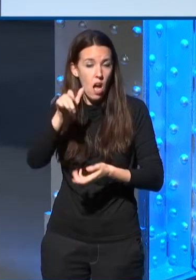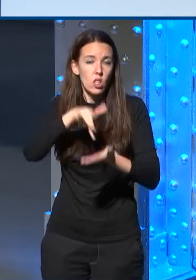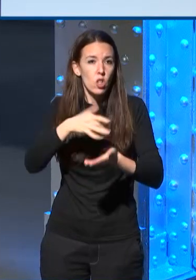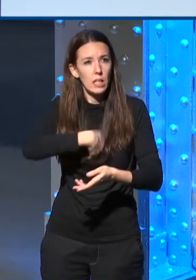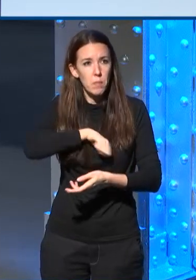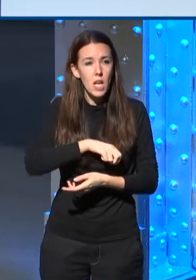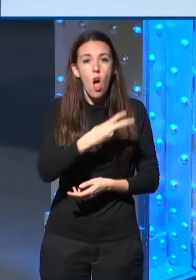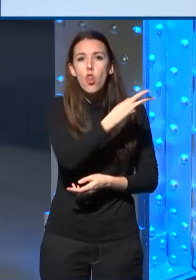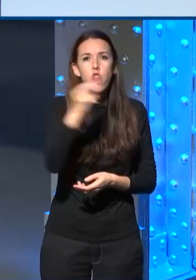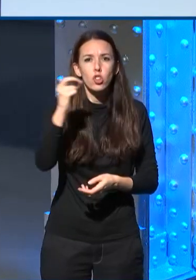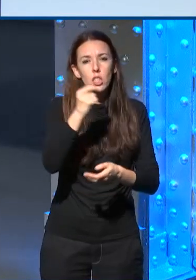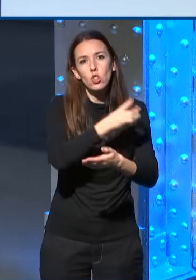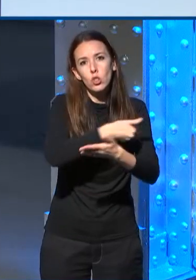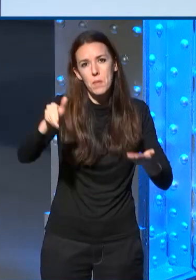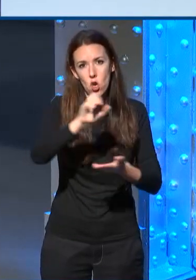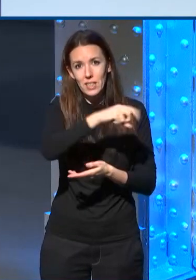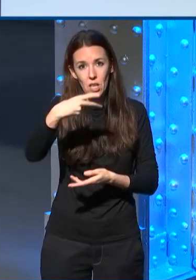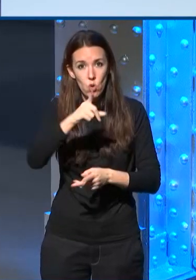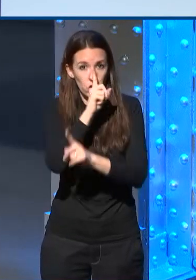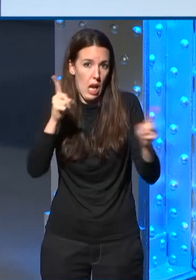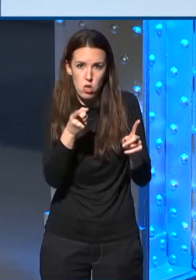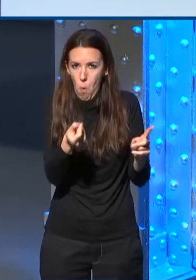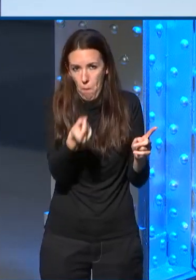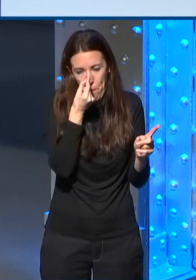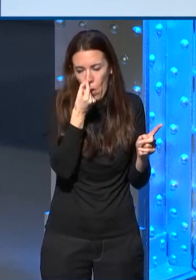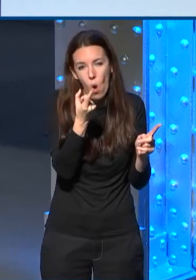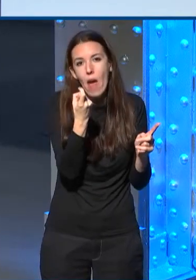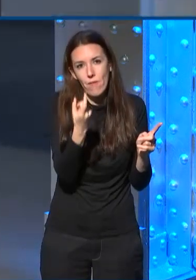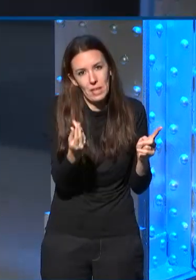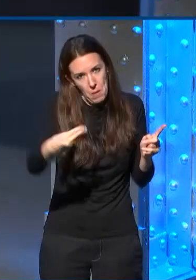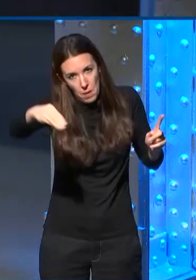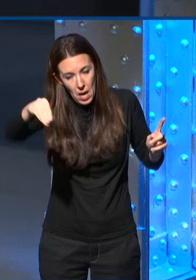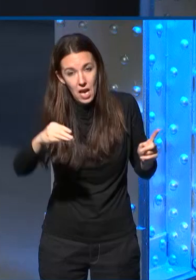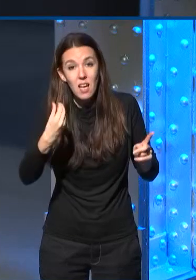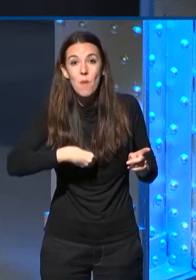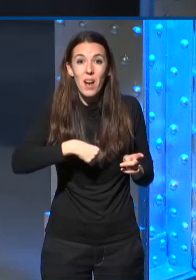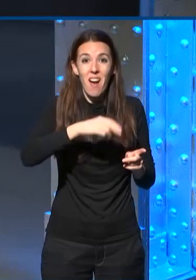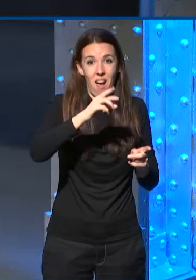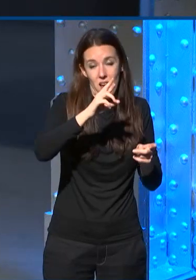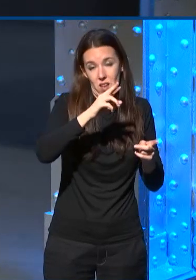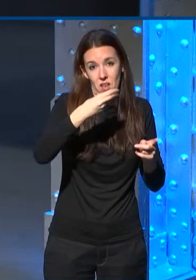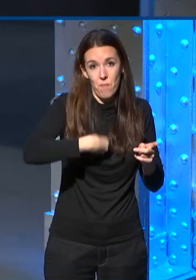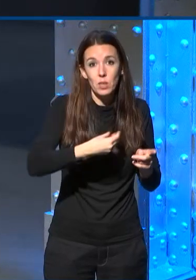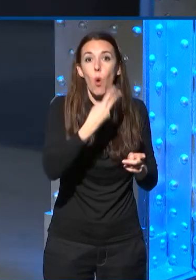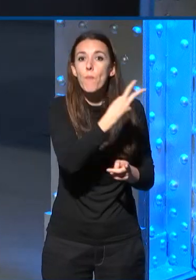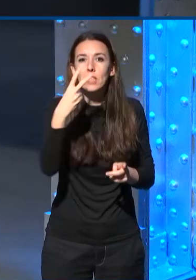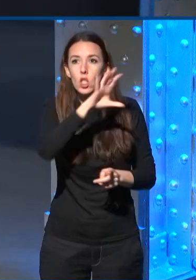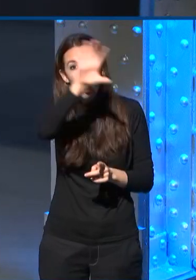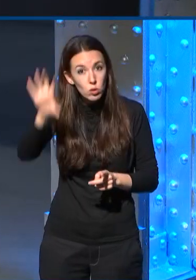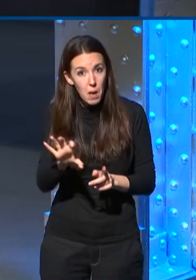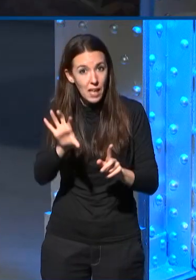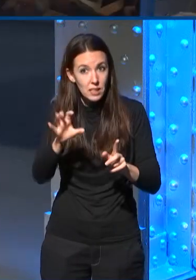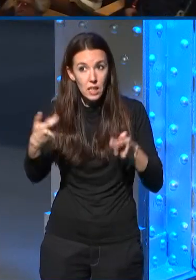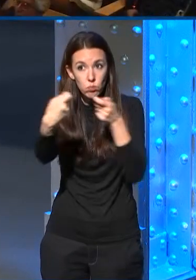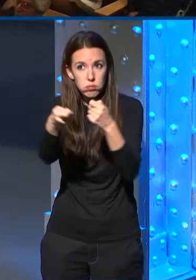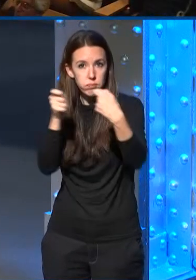unos 200 millones de euros al año, que no es nada, hay que poner más, para que en la ESA, que es un club de 22 países, pues